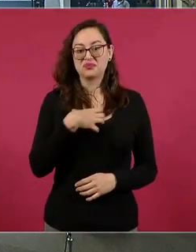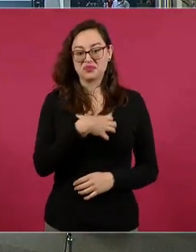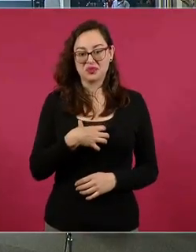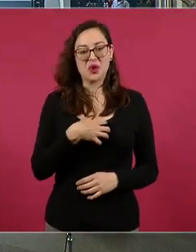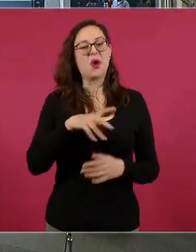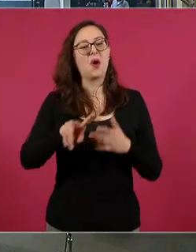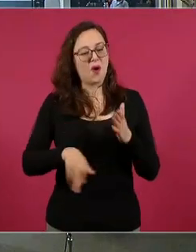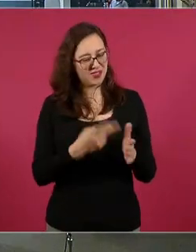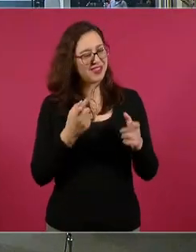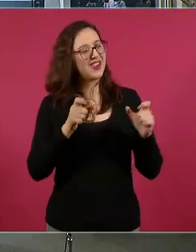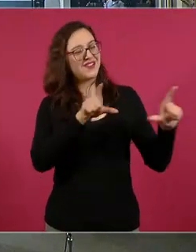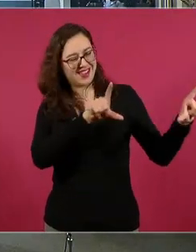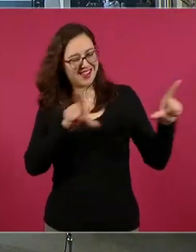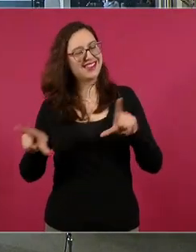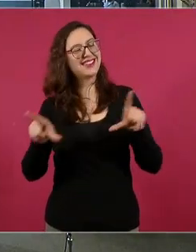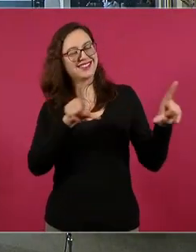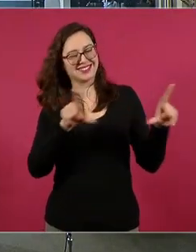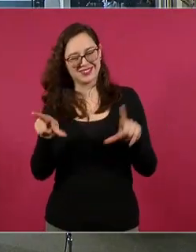vez.